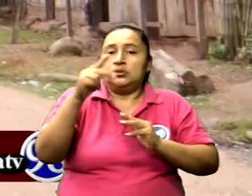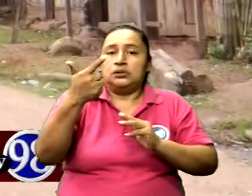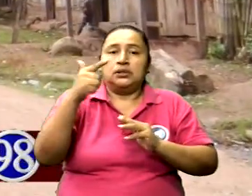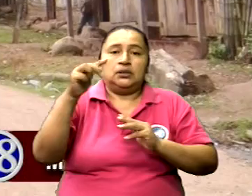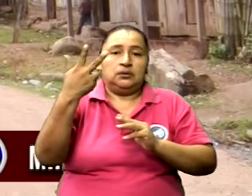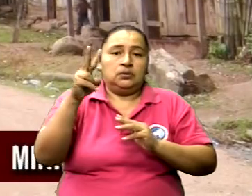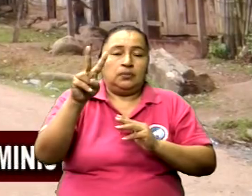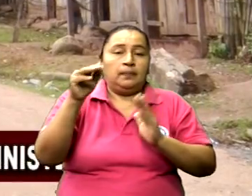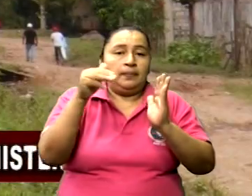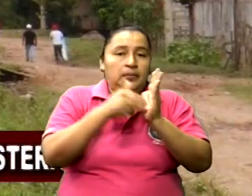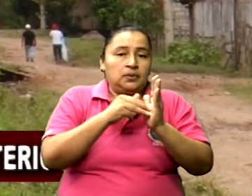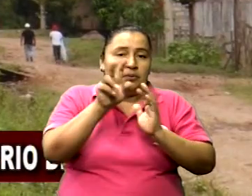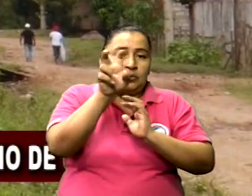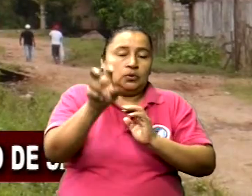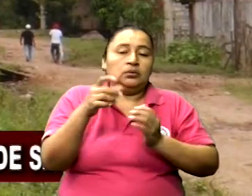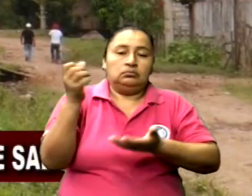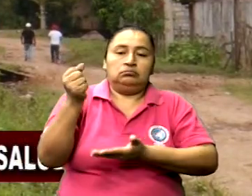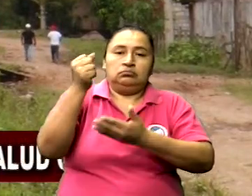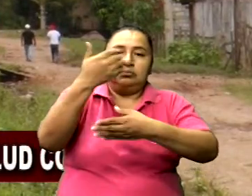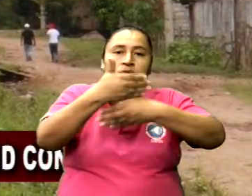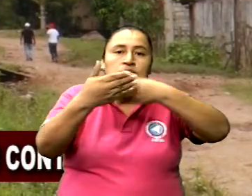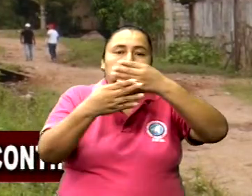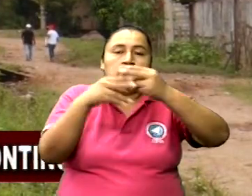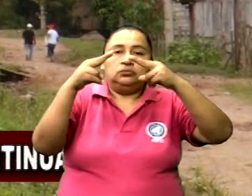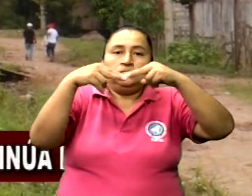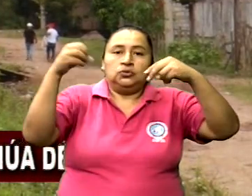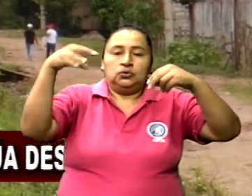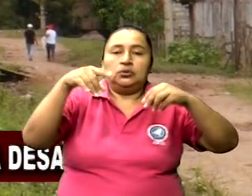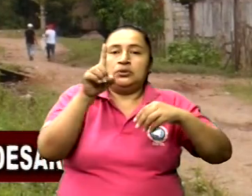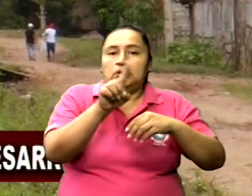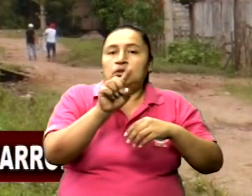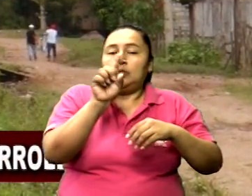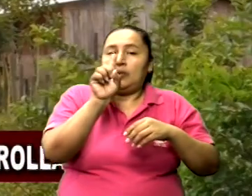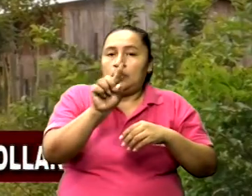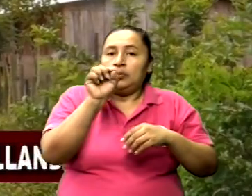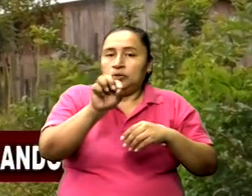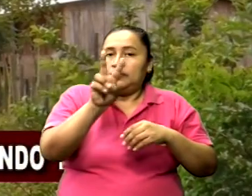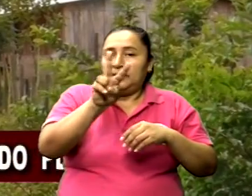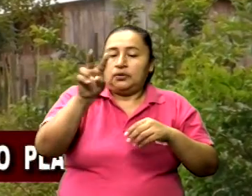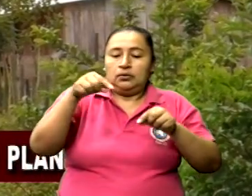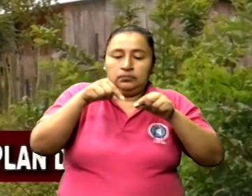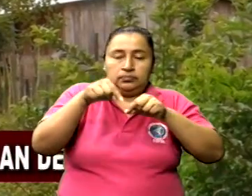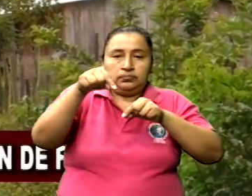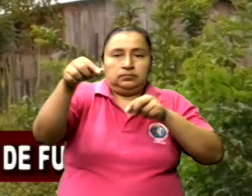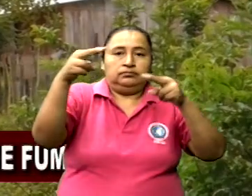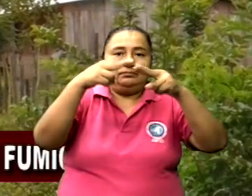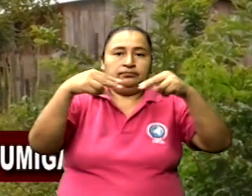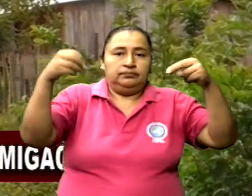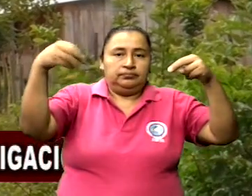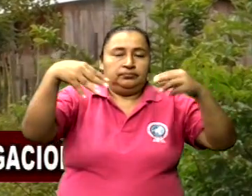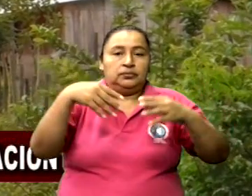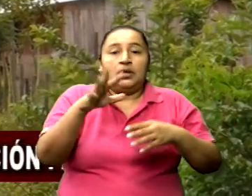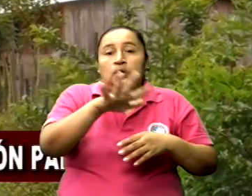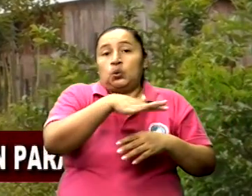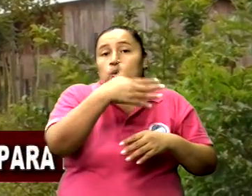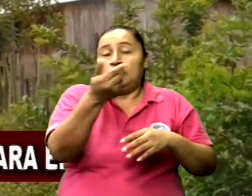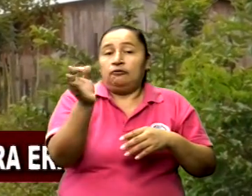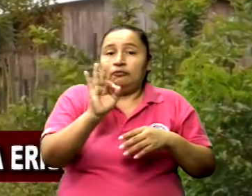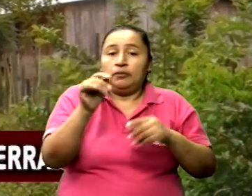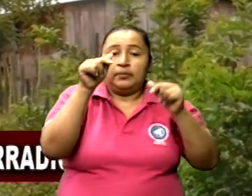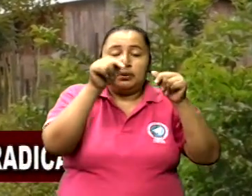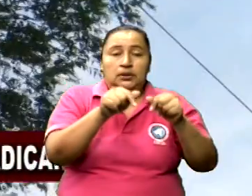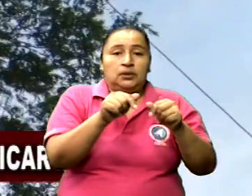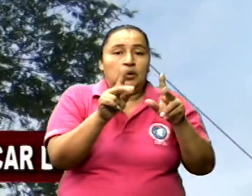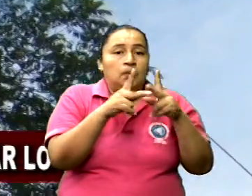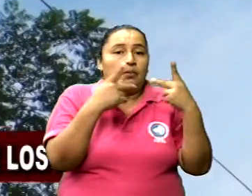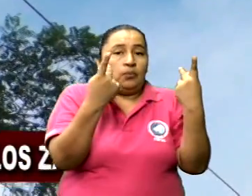1.972.000 córdobas para la construcción de 1.22 kilómetros de red de distribución. Por otro lado, en la